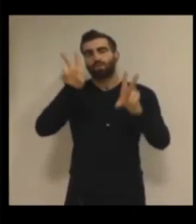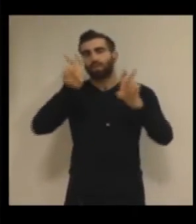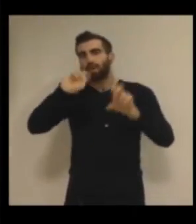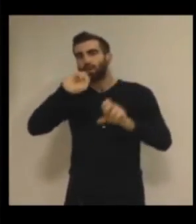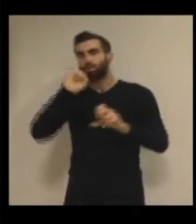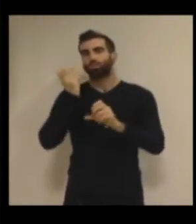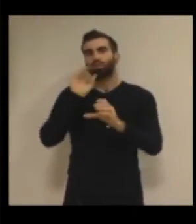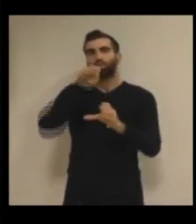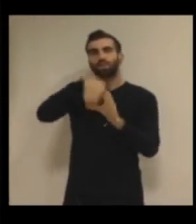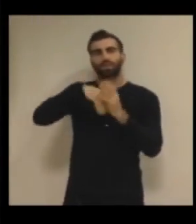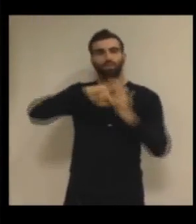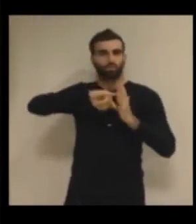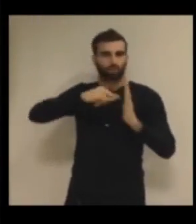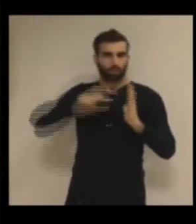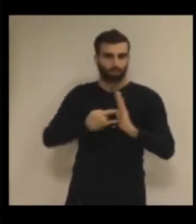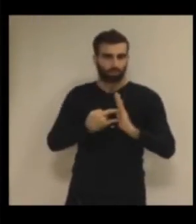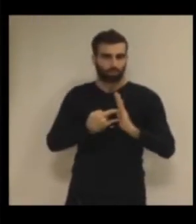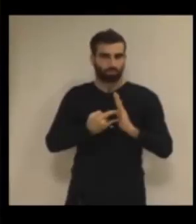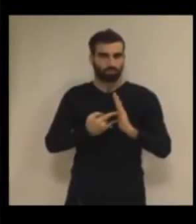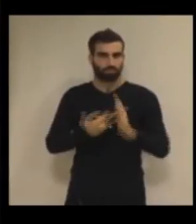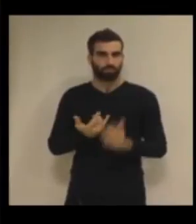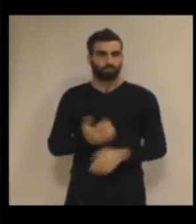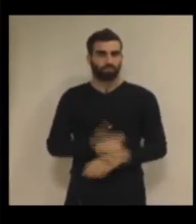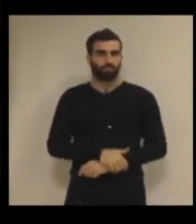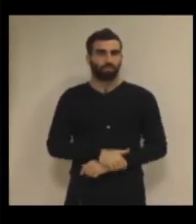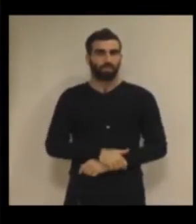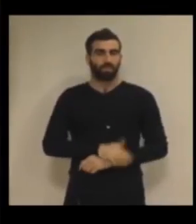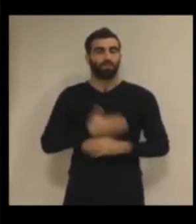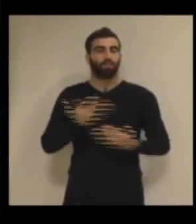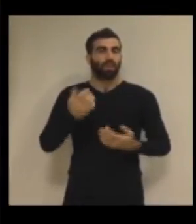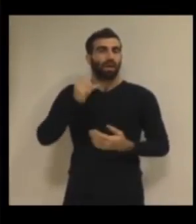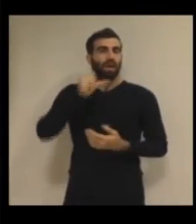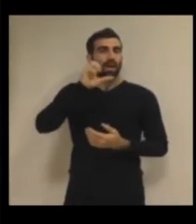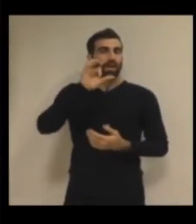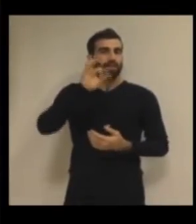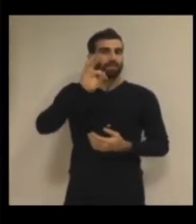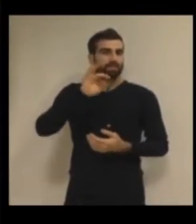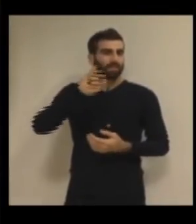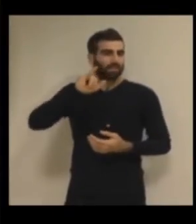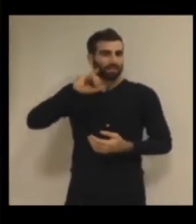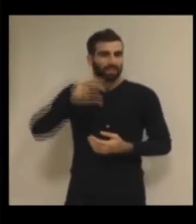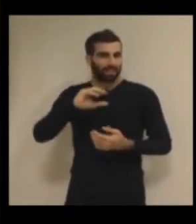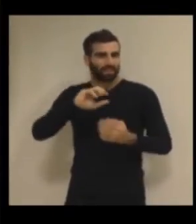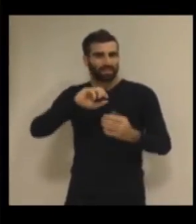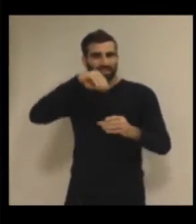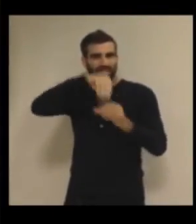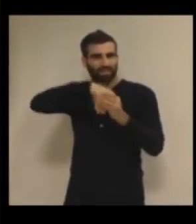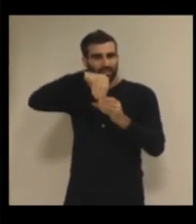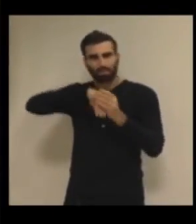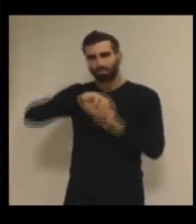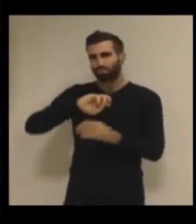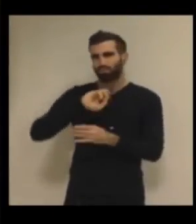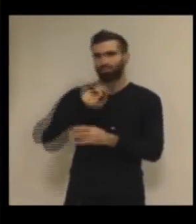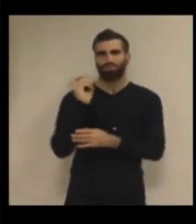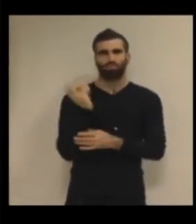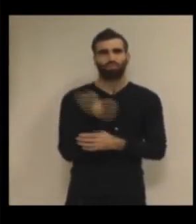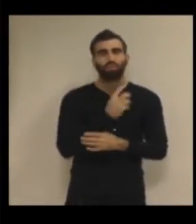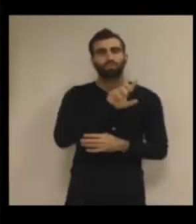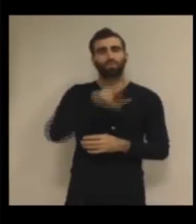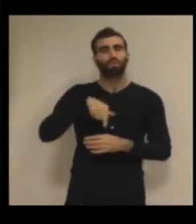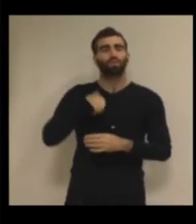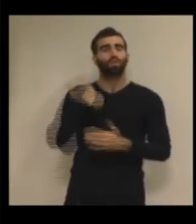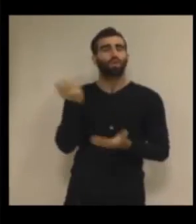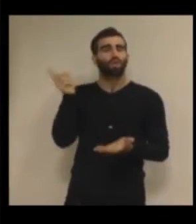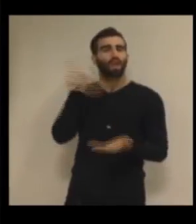en el proyecto, ¿no? Entonces, o sea, el potencial de ASTIC es muy grande, pero para no caer en los errores de los proyectos